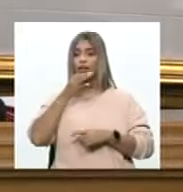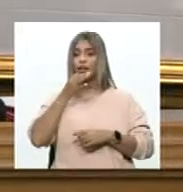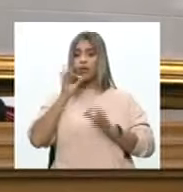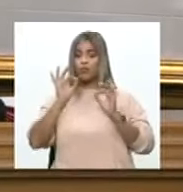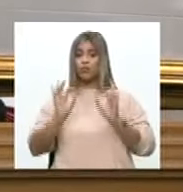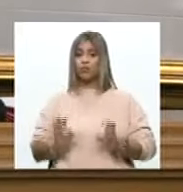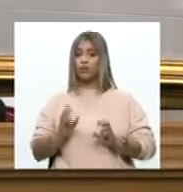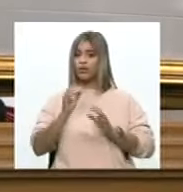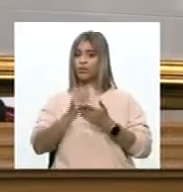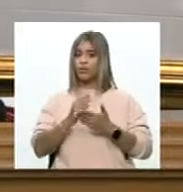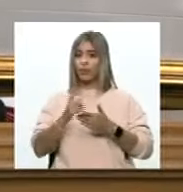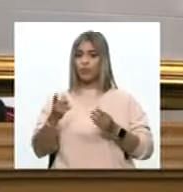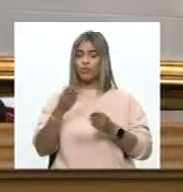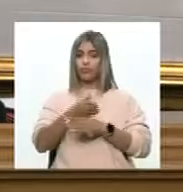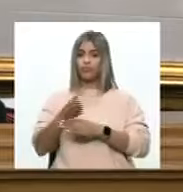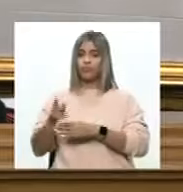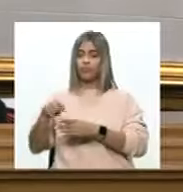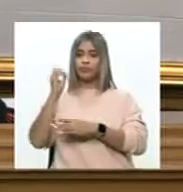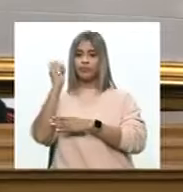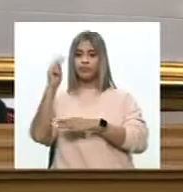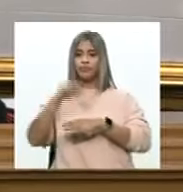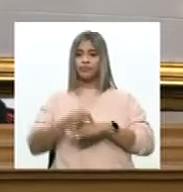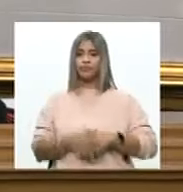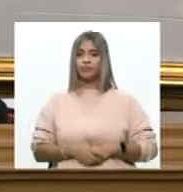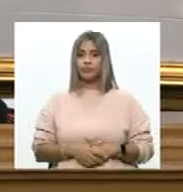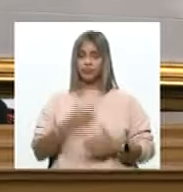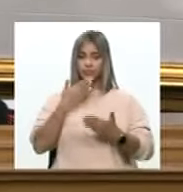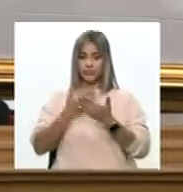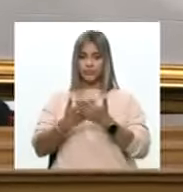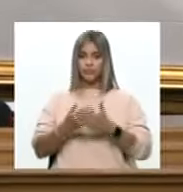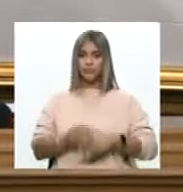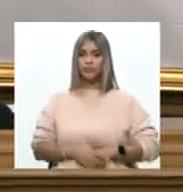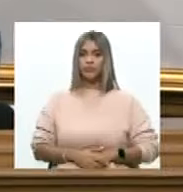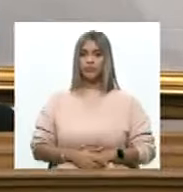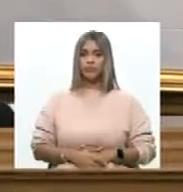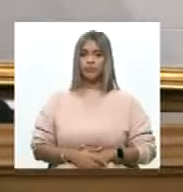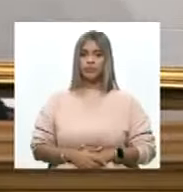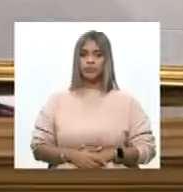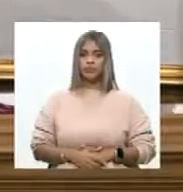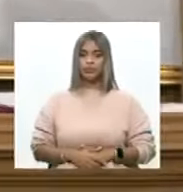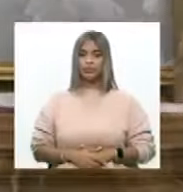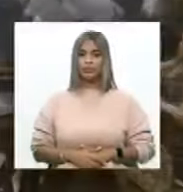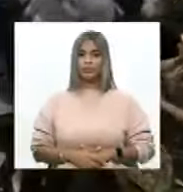puntualmente, como siempre acuden a este hemiciclo las diputadas y los diputados. Gracias.